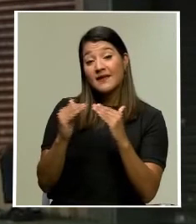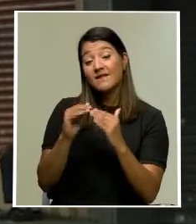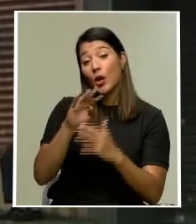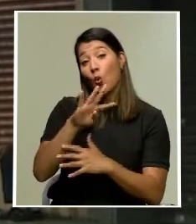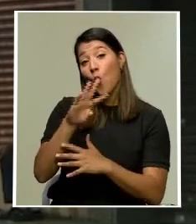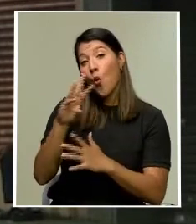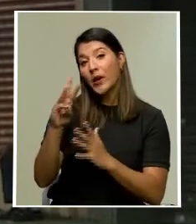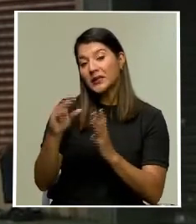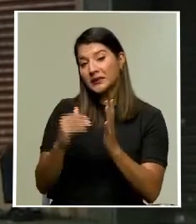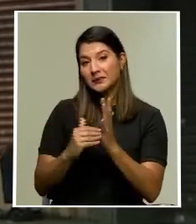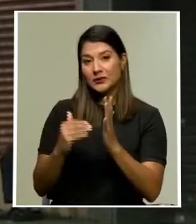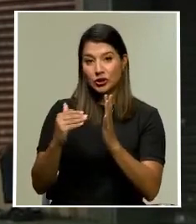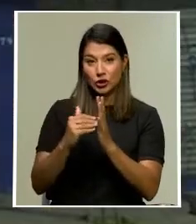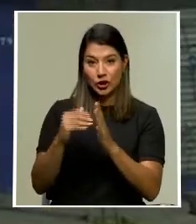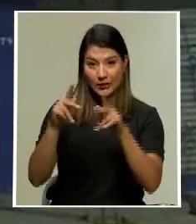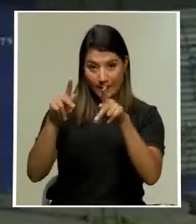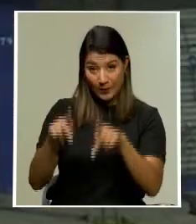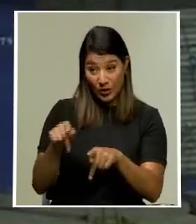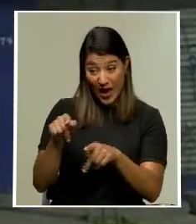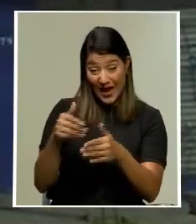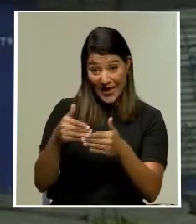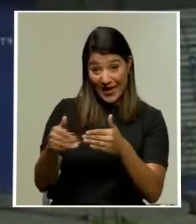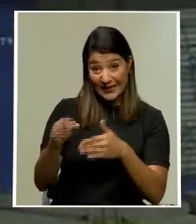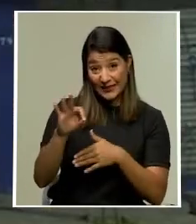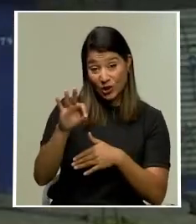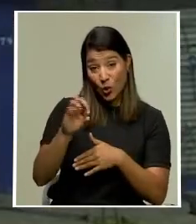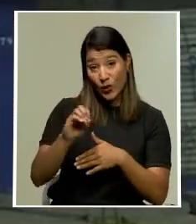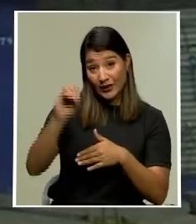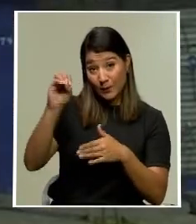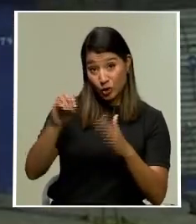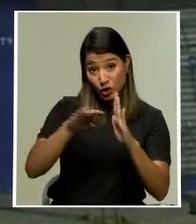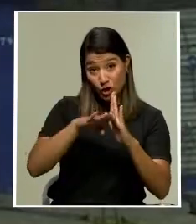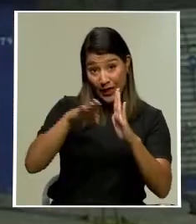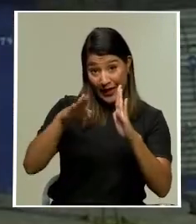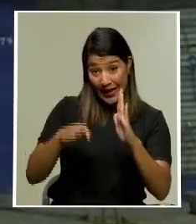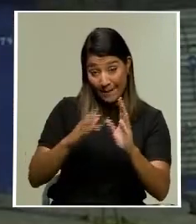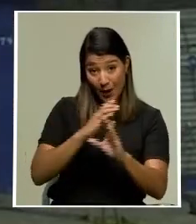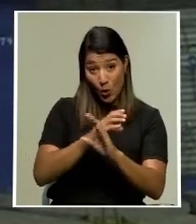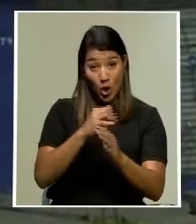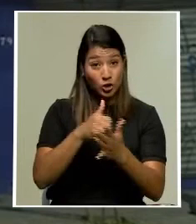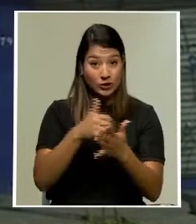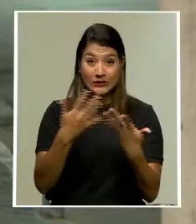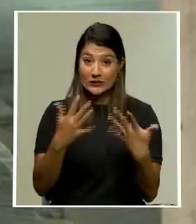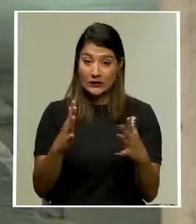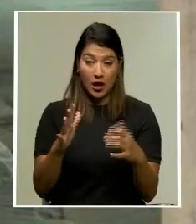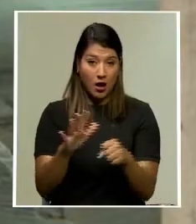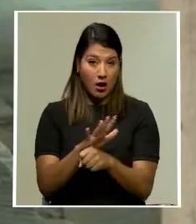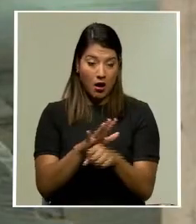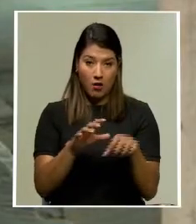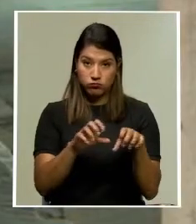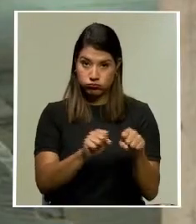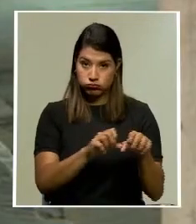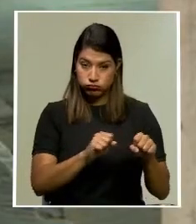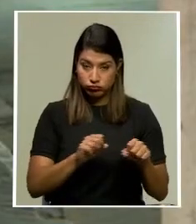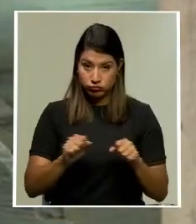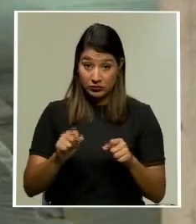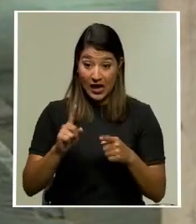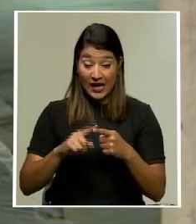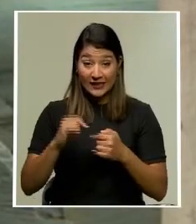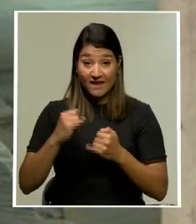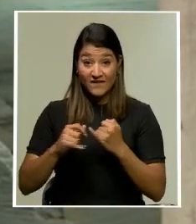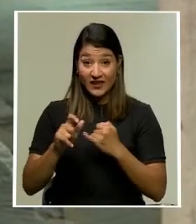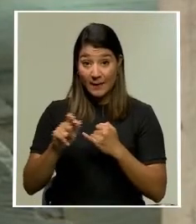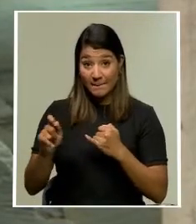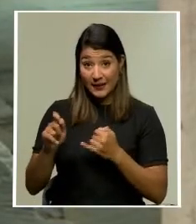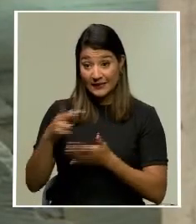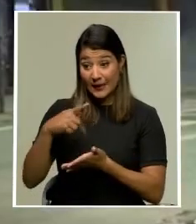millones de habitantes, casi el 90% de las camas de cuidados intensivos están ocupadas. Hasta fin de mes los parques y playas